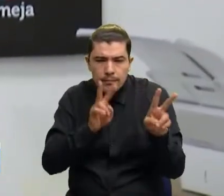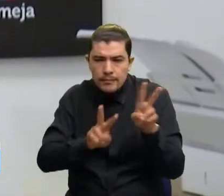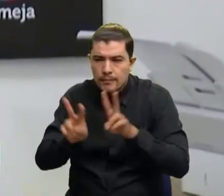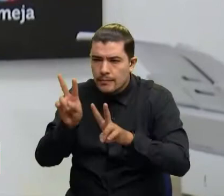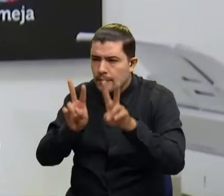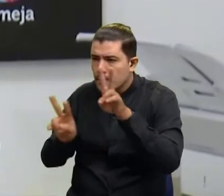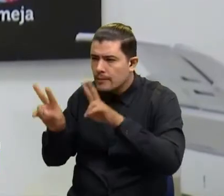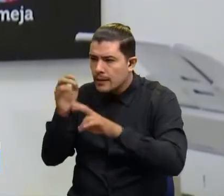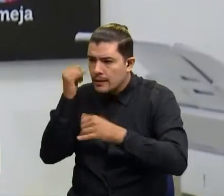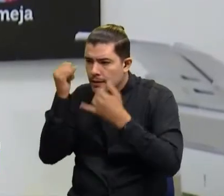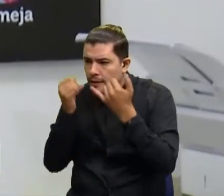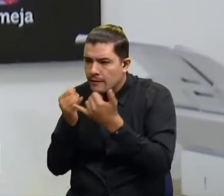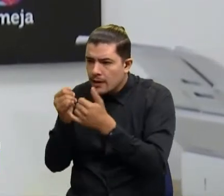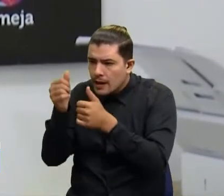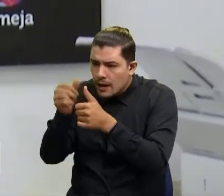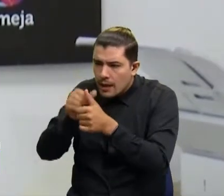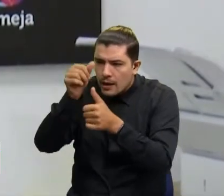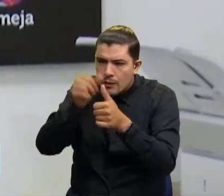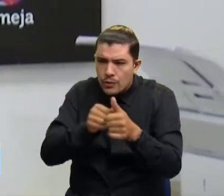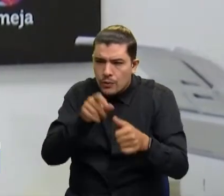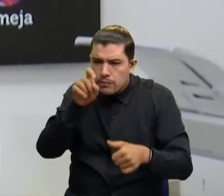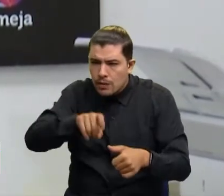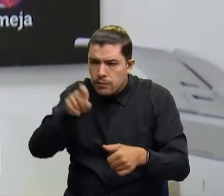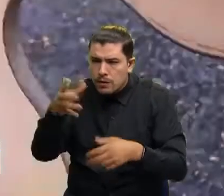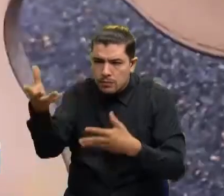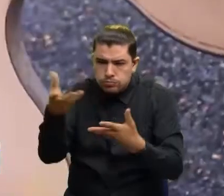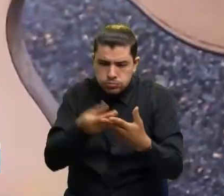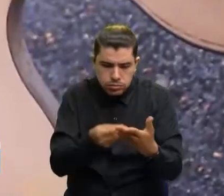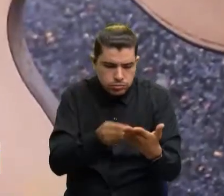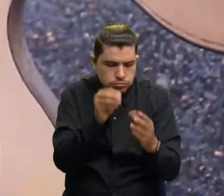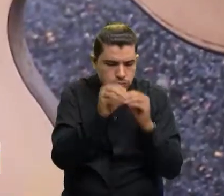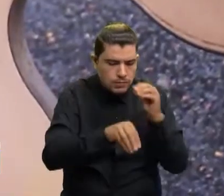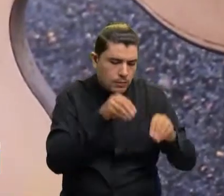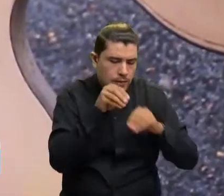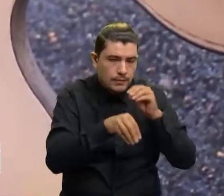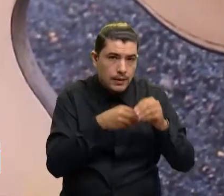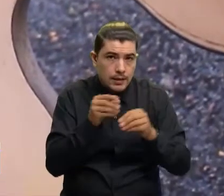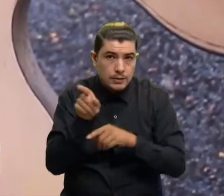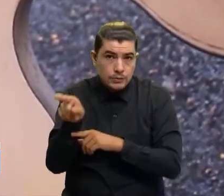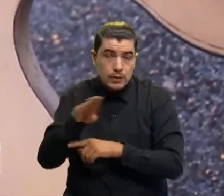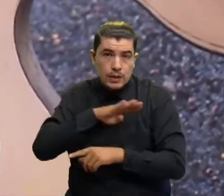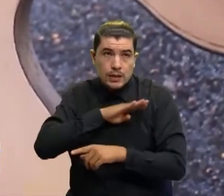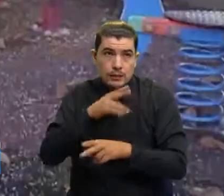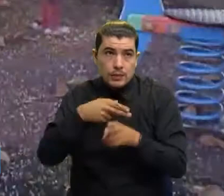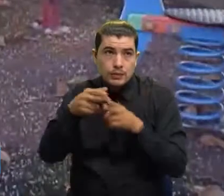tramitar unos recursos que ya fueron apropiados por parte del señor alcalde. La comunidad espera